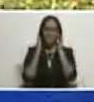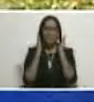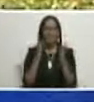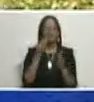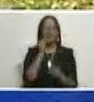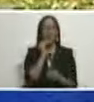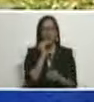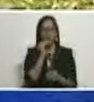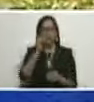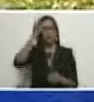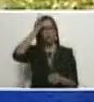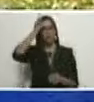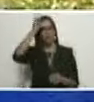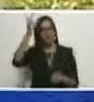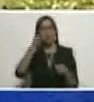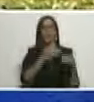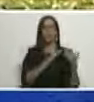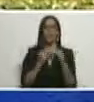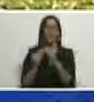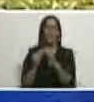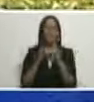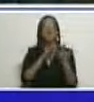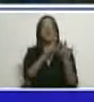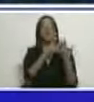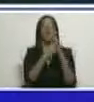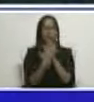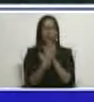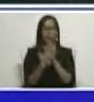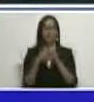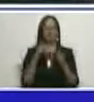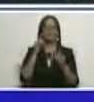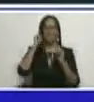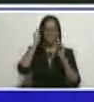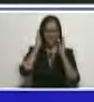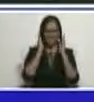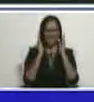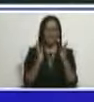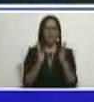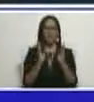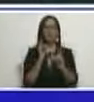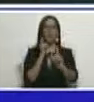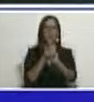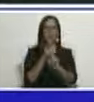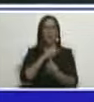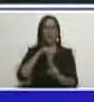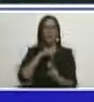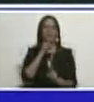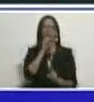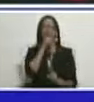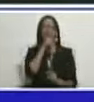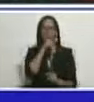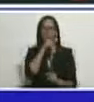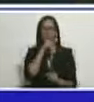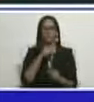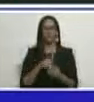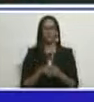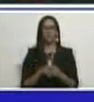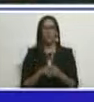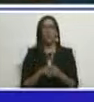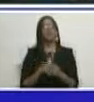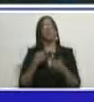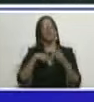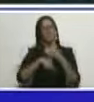los consejos comunales, a los barrios, dirigida directamente a nuestros adultos mayores. Y voy a